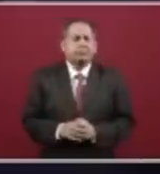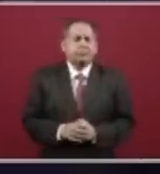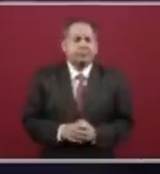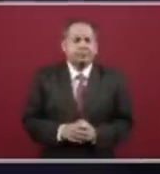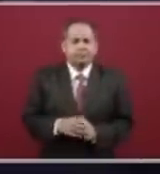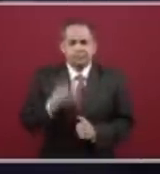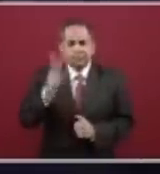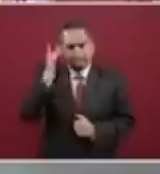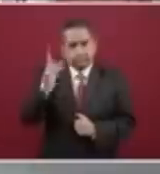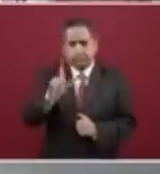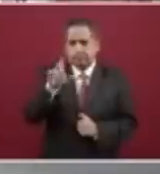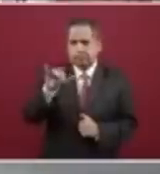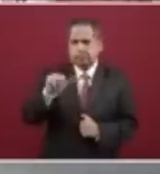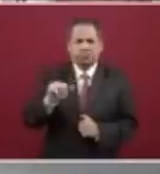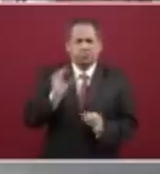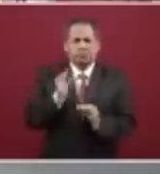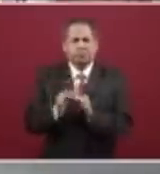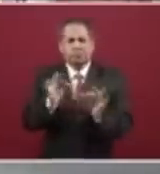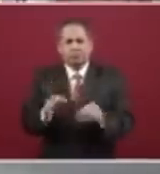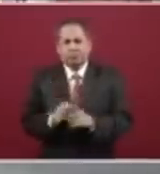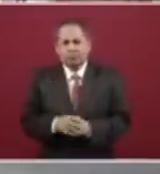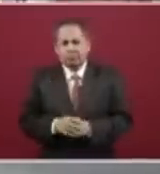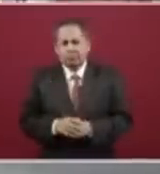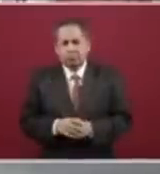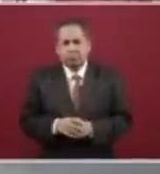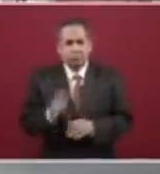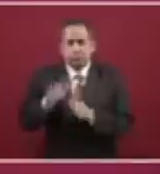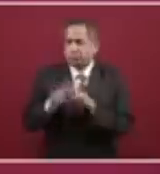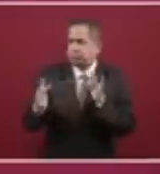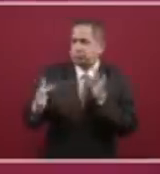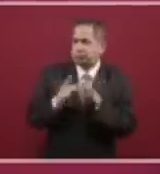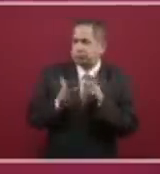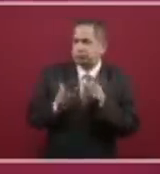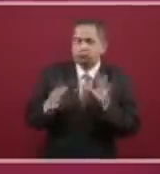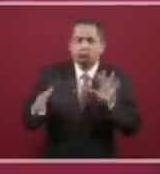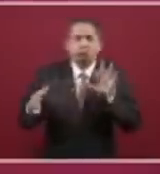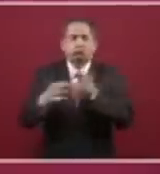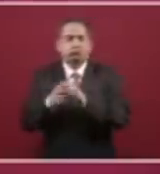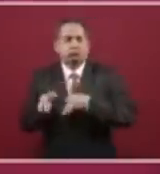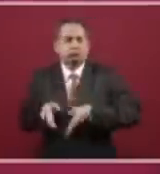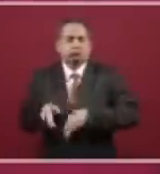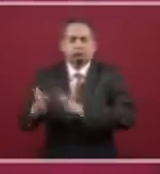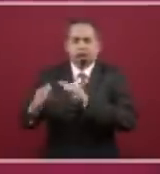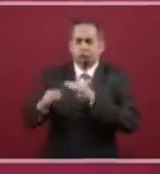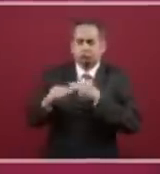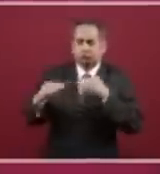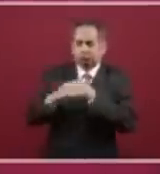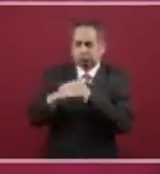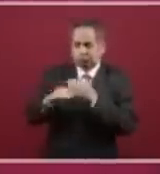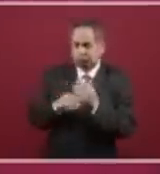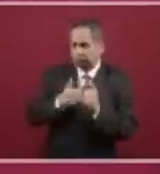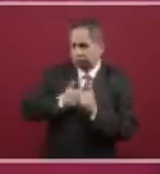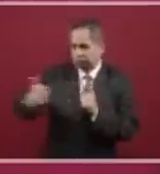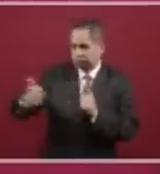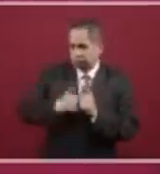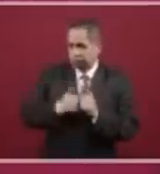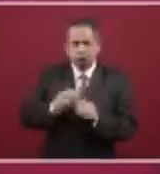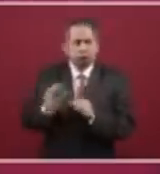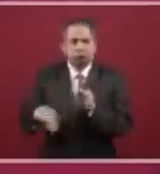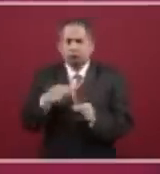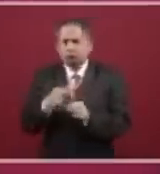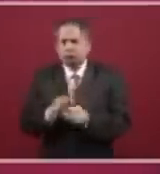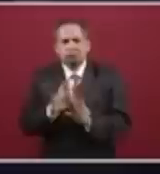santalucía y tenemos ya la interconexión y ya está resuelta